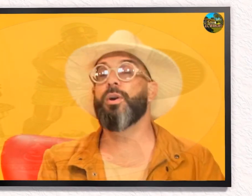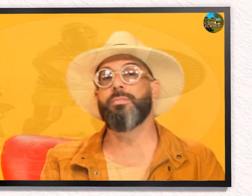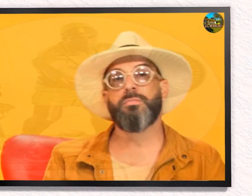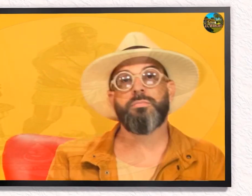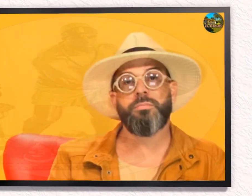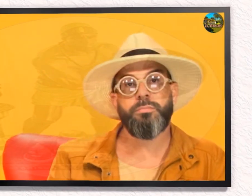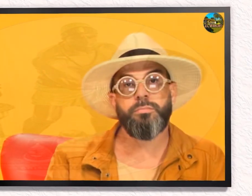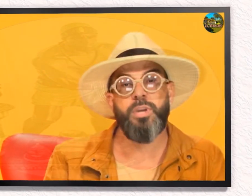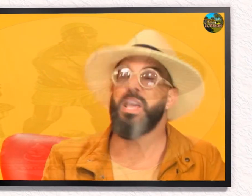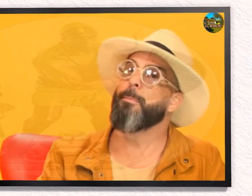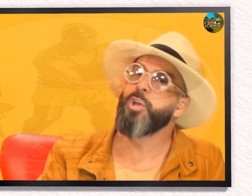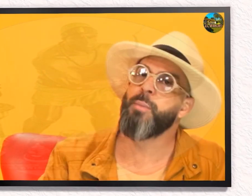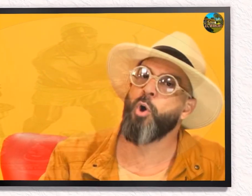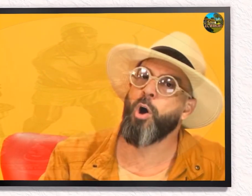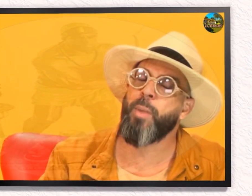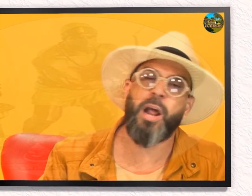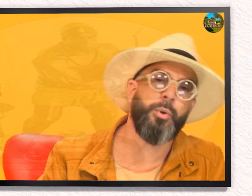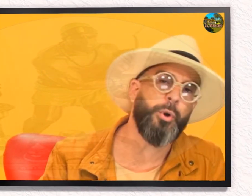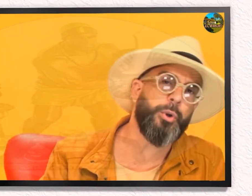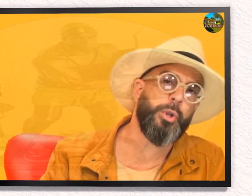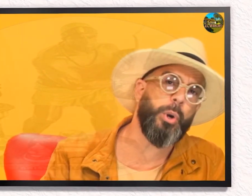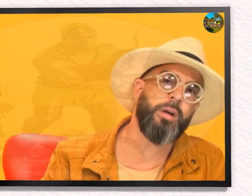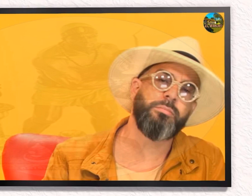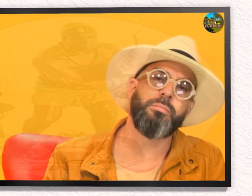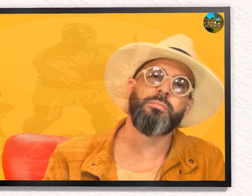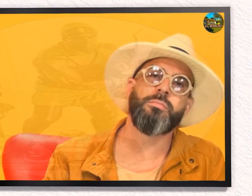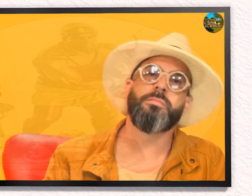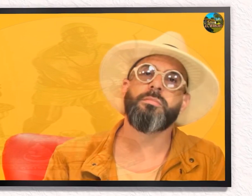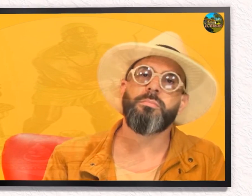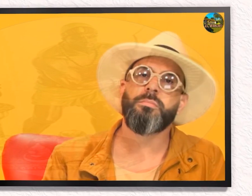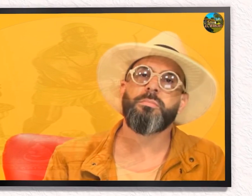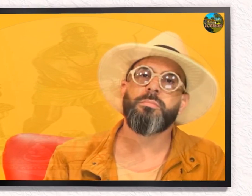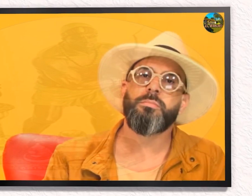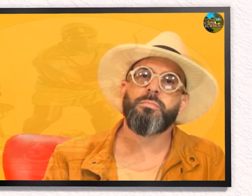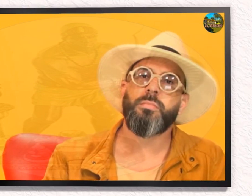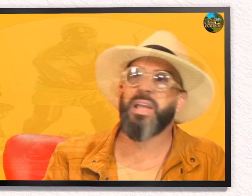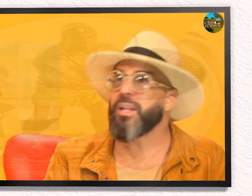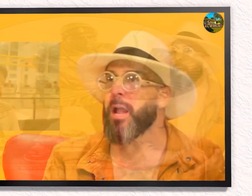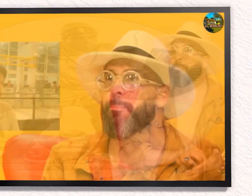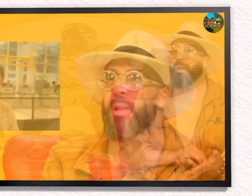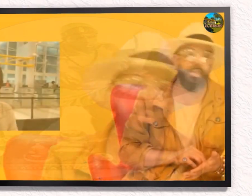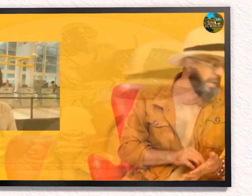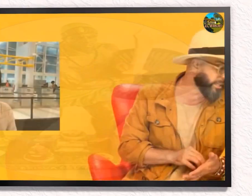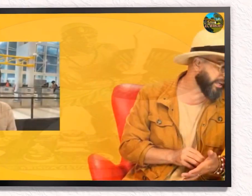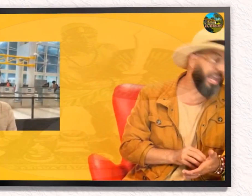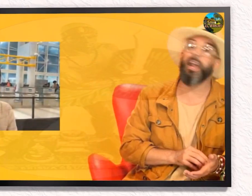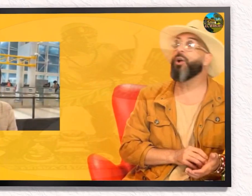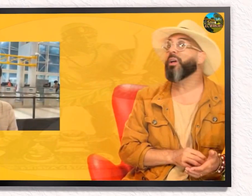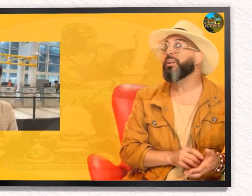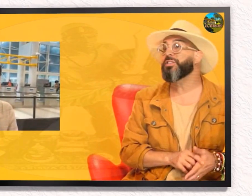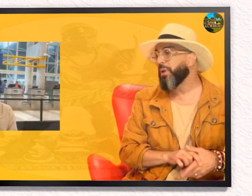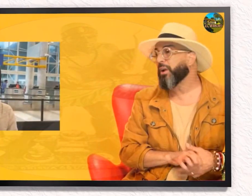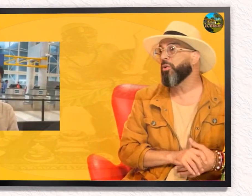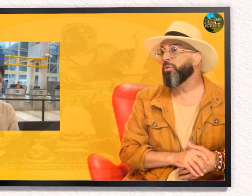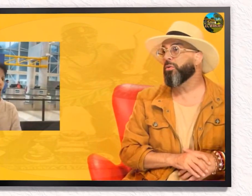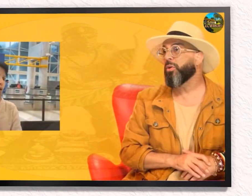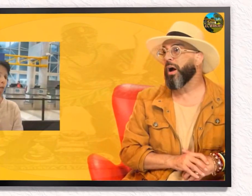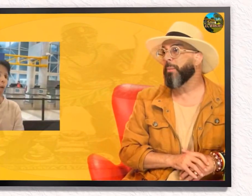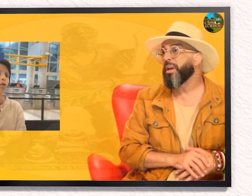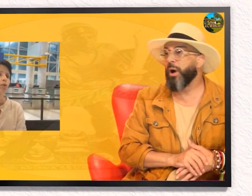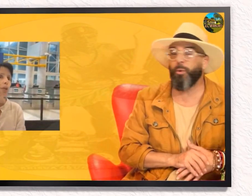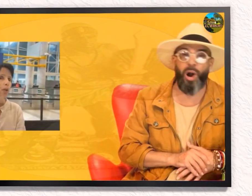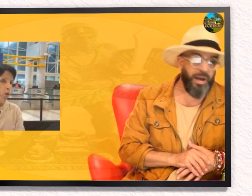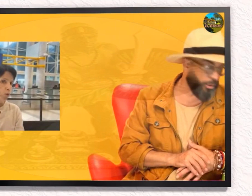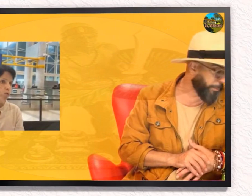todo es hace en mi mente sol utah mente nada bueno llegará jamás que provenga de la mafia